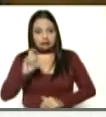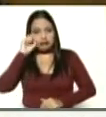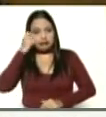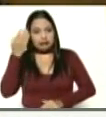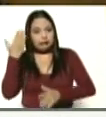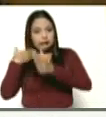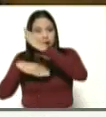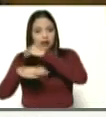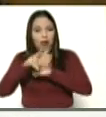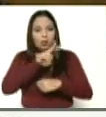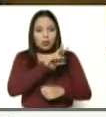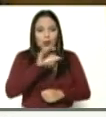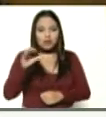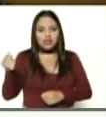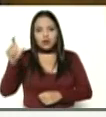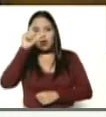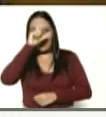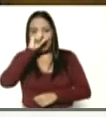en los